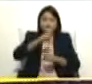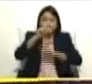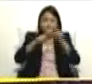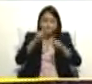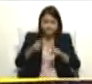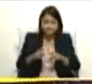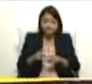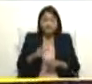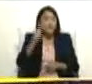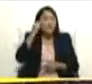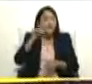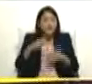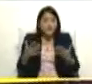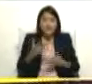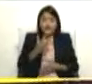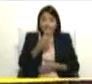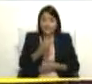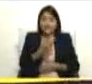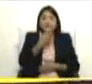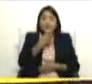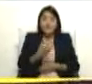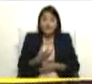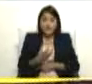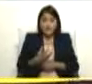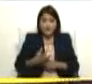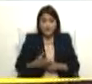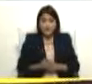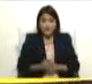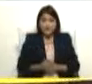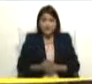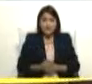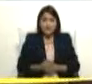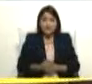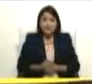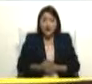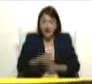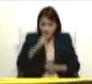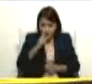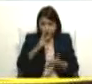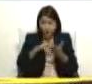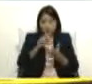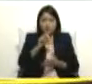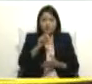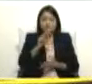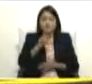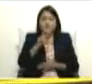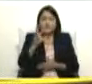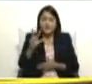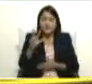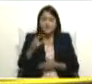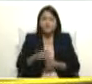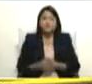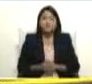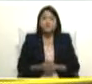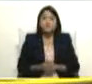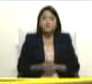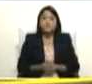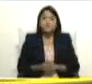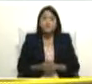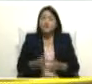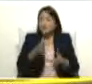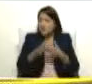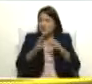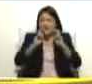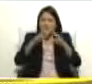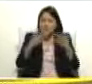consultivo de fecha 3 de diciembre de 2023 sobre la